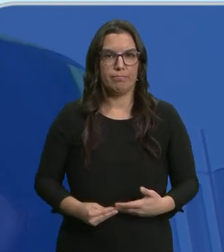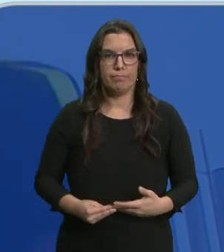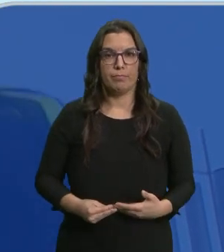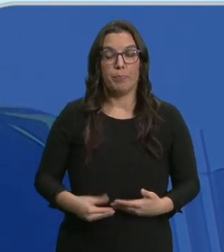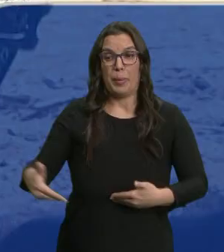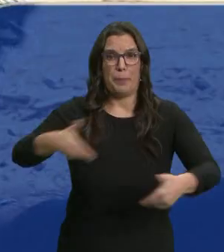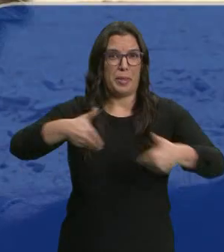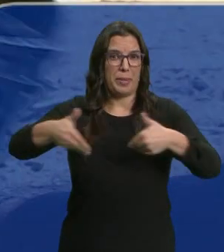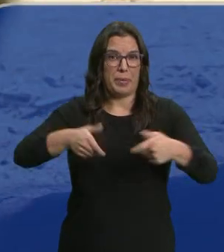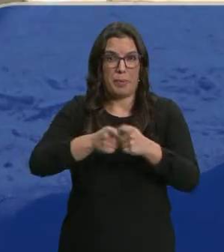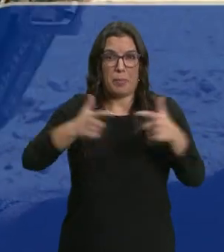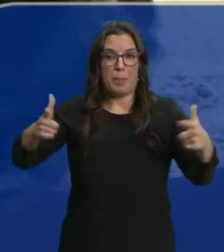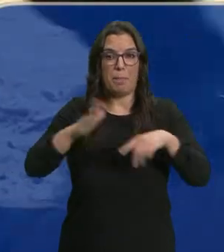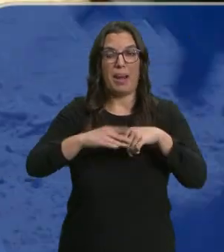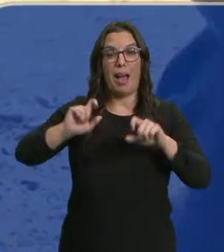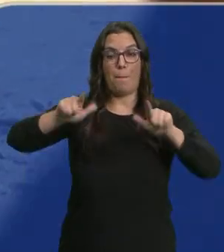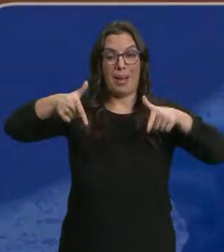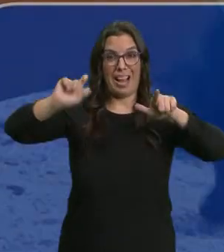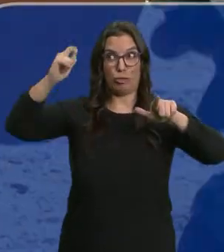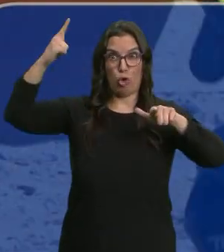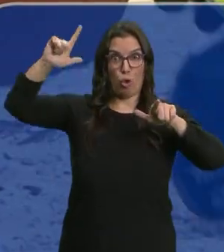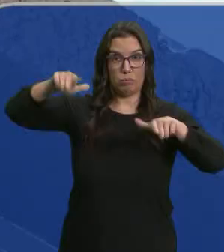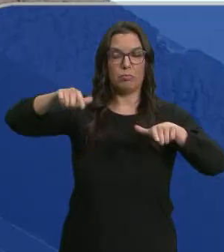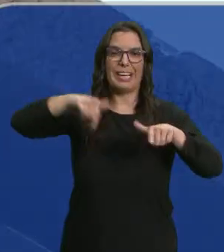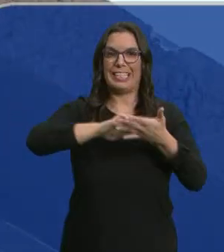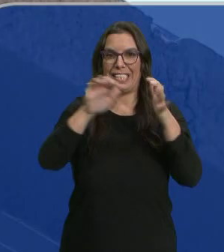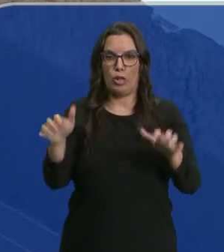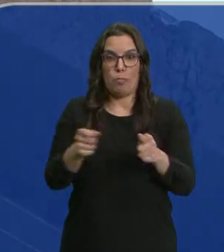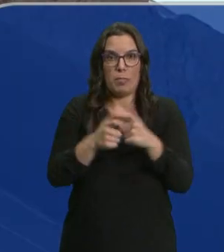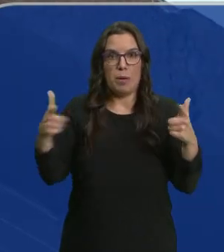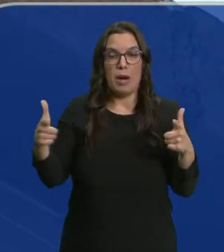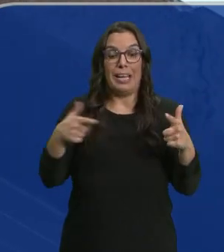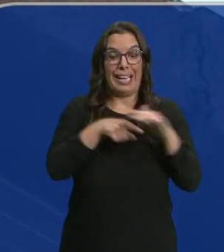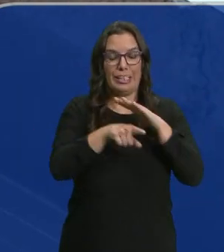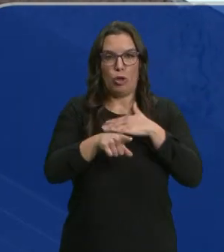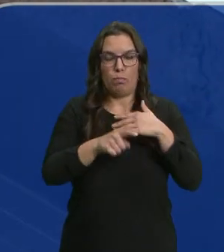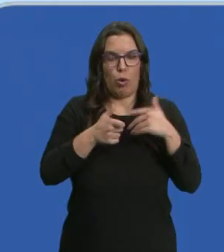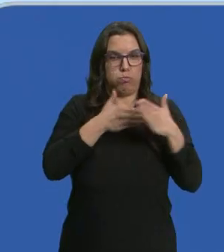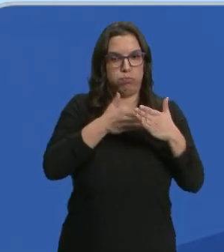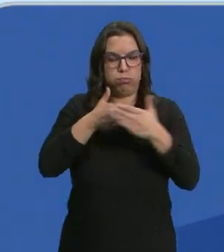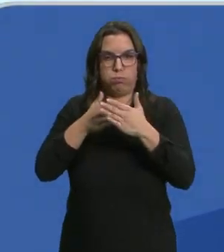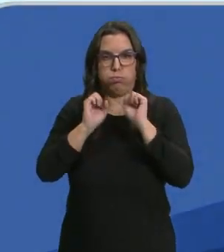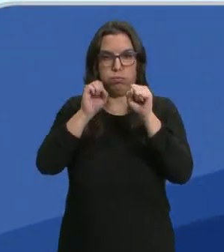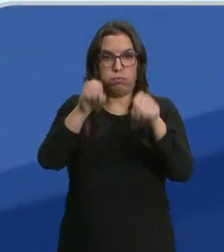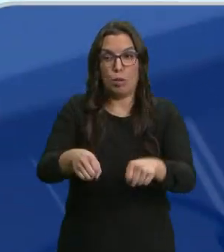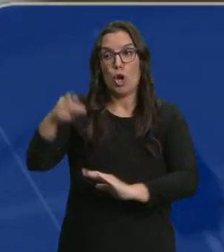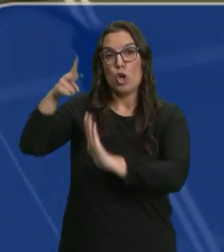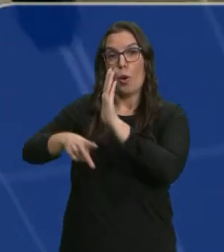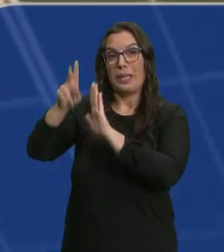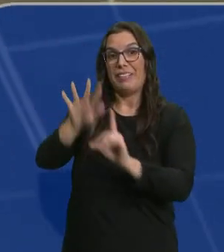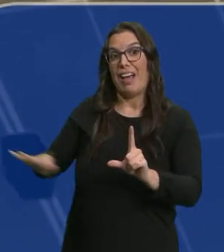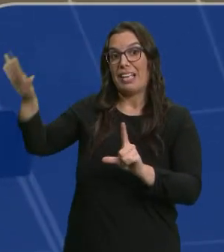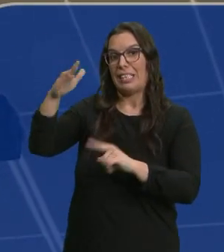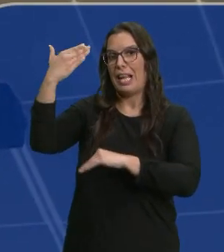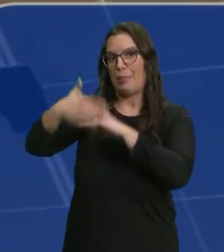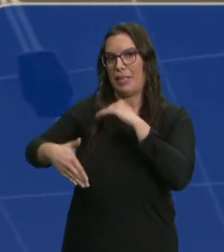La avalancha de peticiones para instalar placas solares en Castilla y León está provocando un atasco en su tramitación. La normativa estatal tiene un plazo